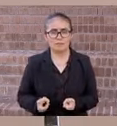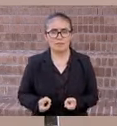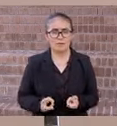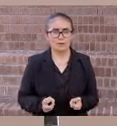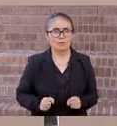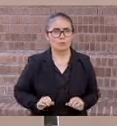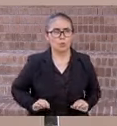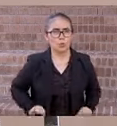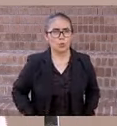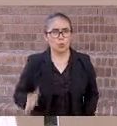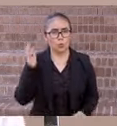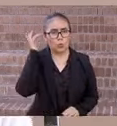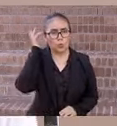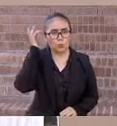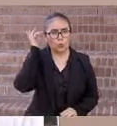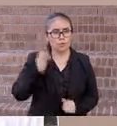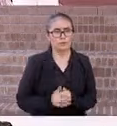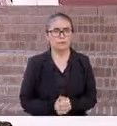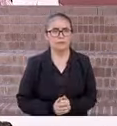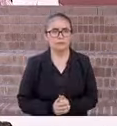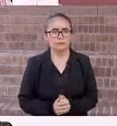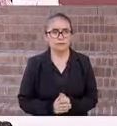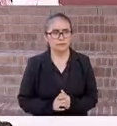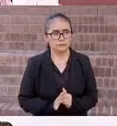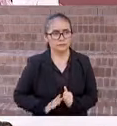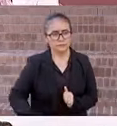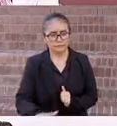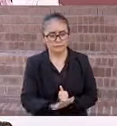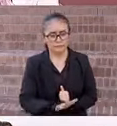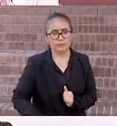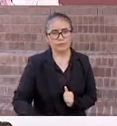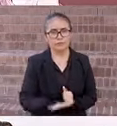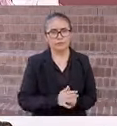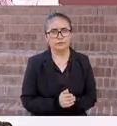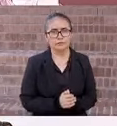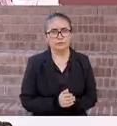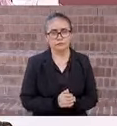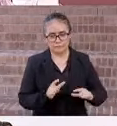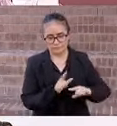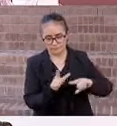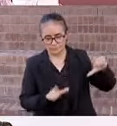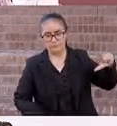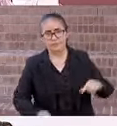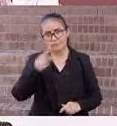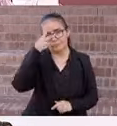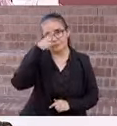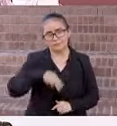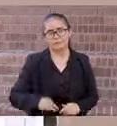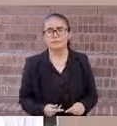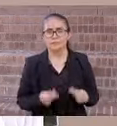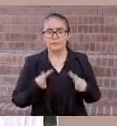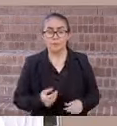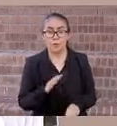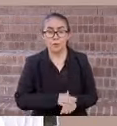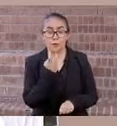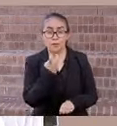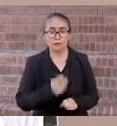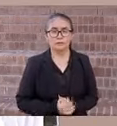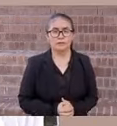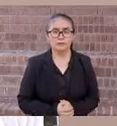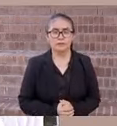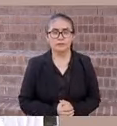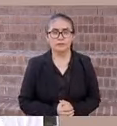quedan con lo que pertenece a todos los mexicanos por eso